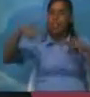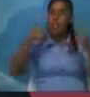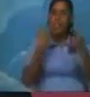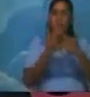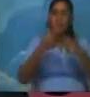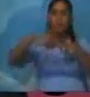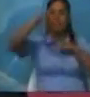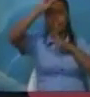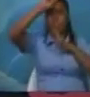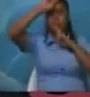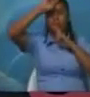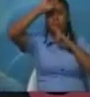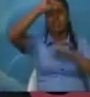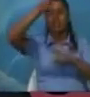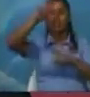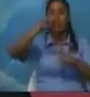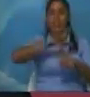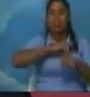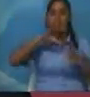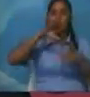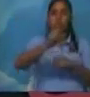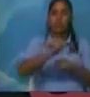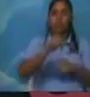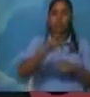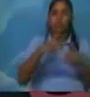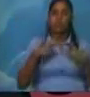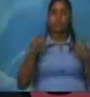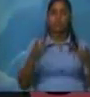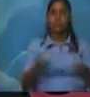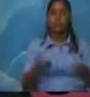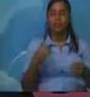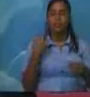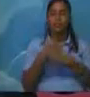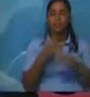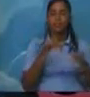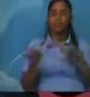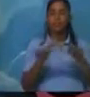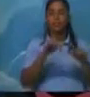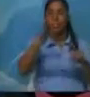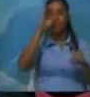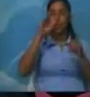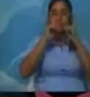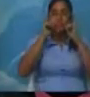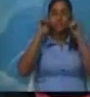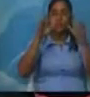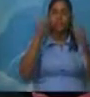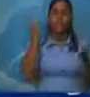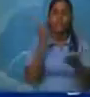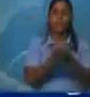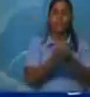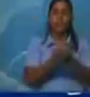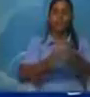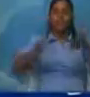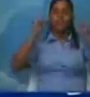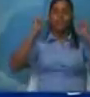te arrepentirás de haber tomado una decisión semejante que Dios te bendiga